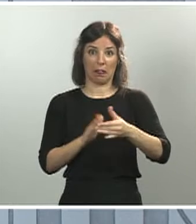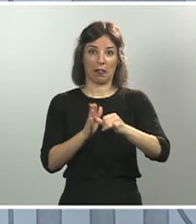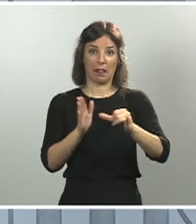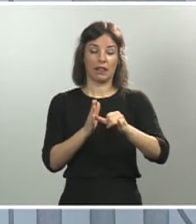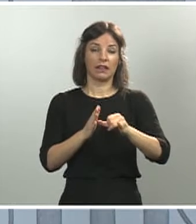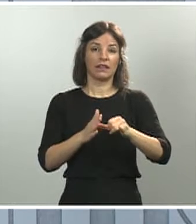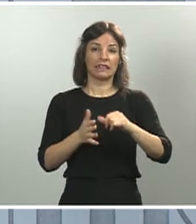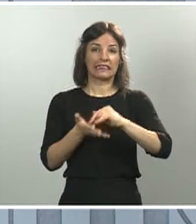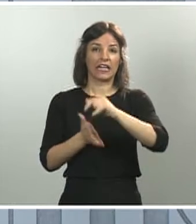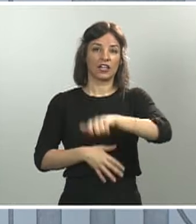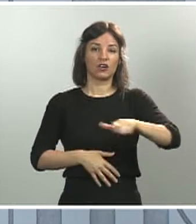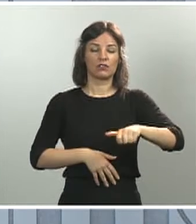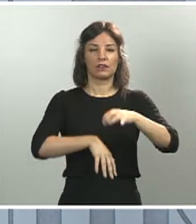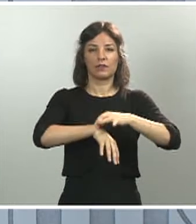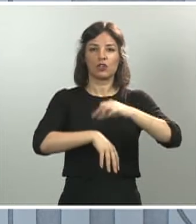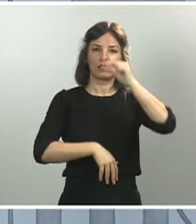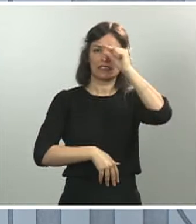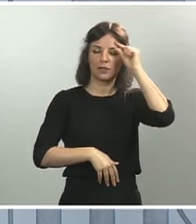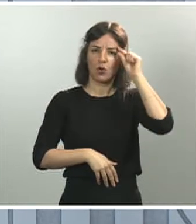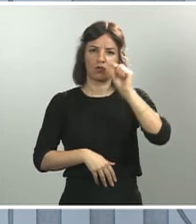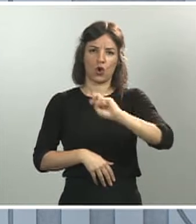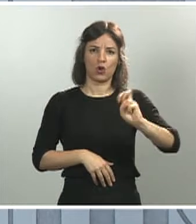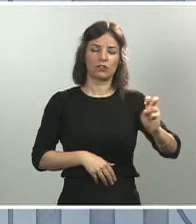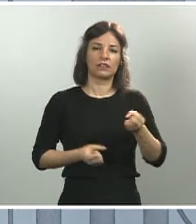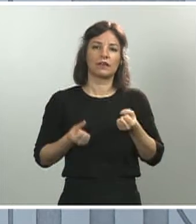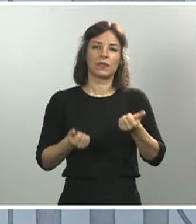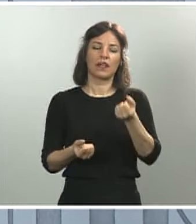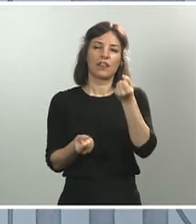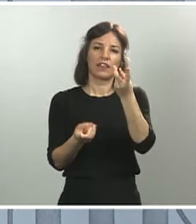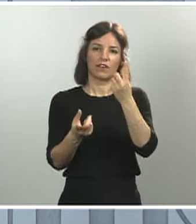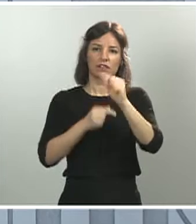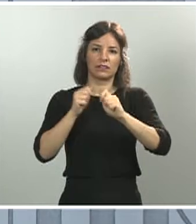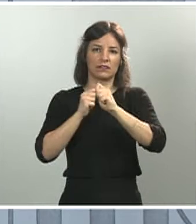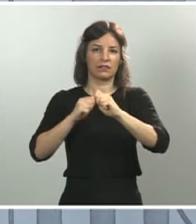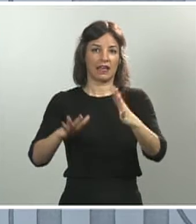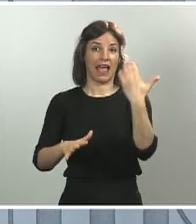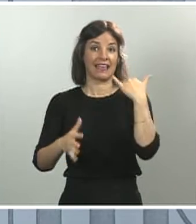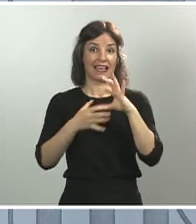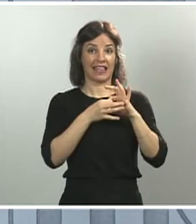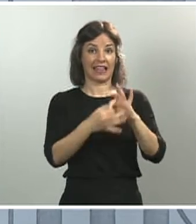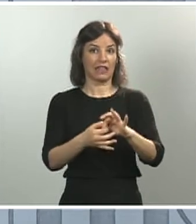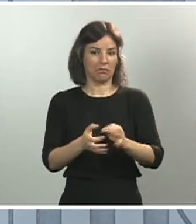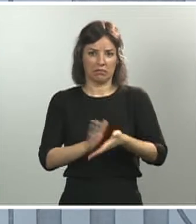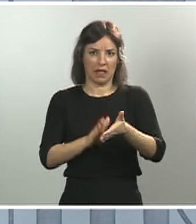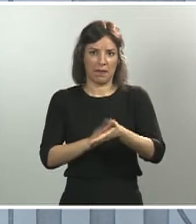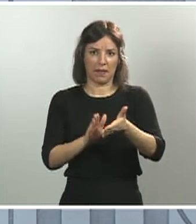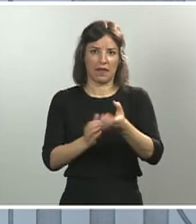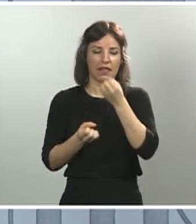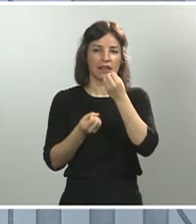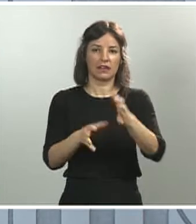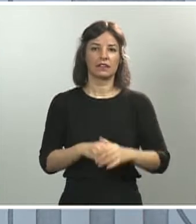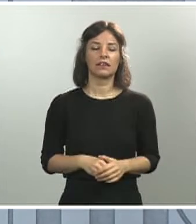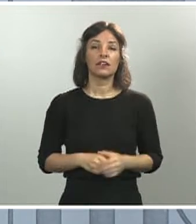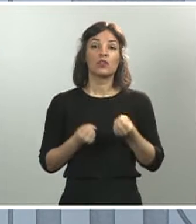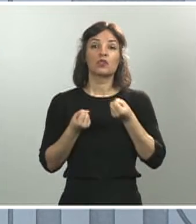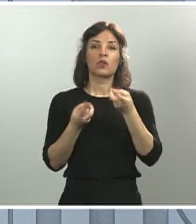cifras epidemiológicas correspondientes al día de ayer y que anunciaremos en breve. Son unas cifras que se mantienen alrededor